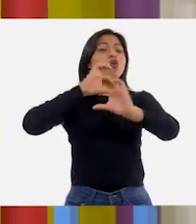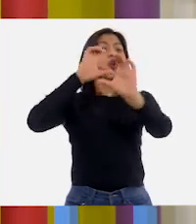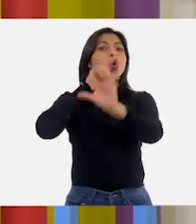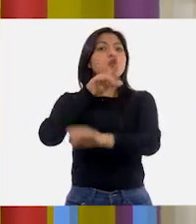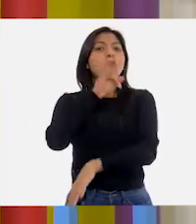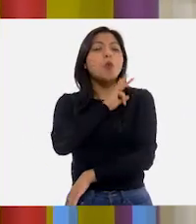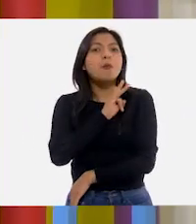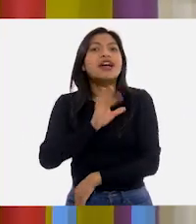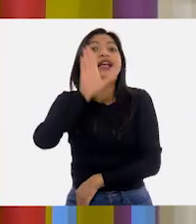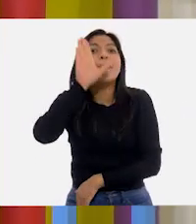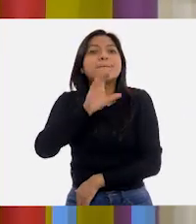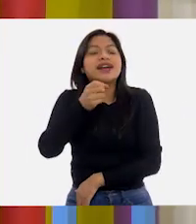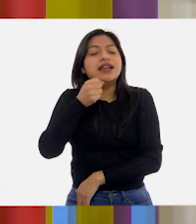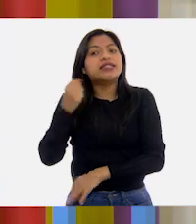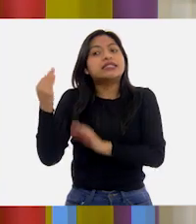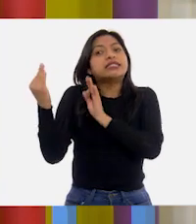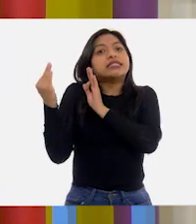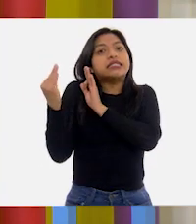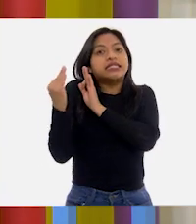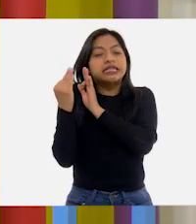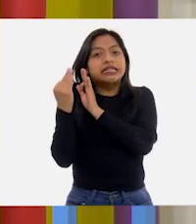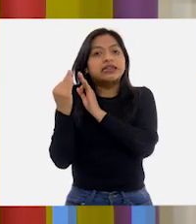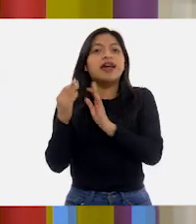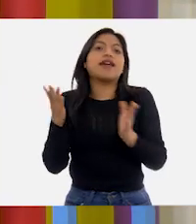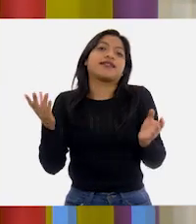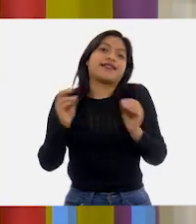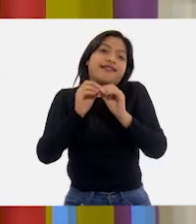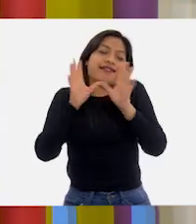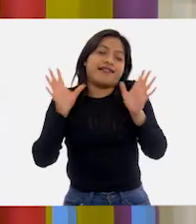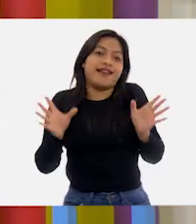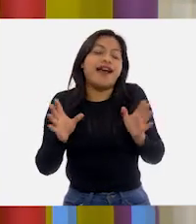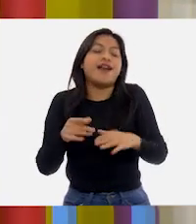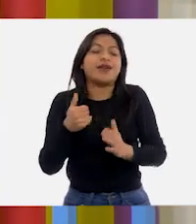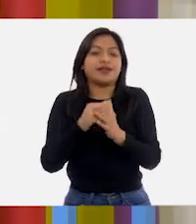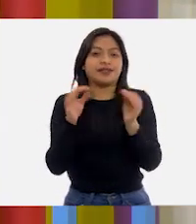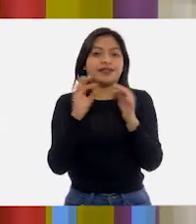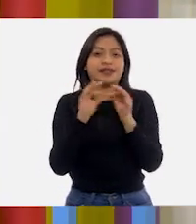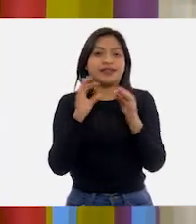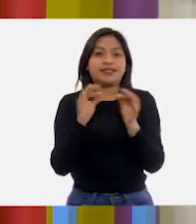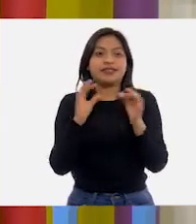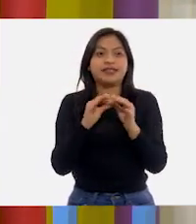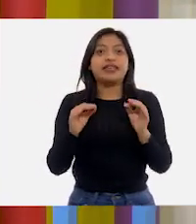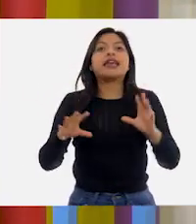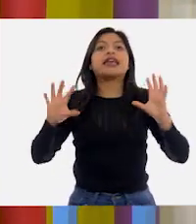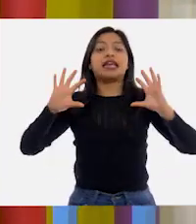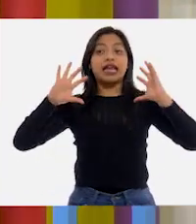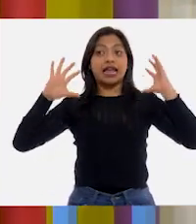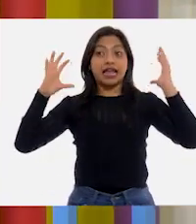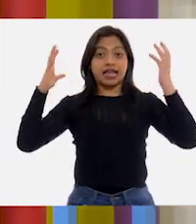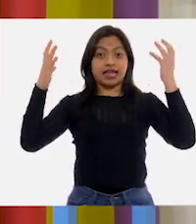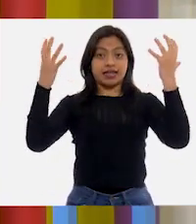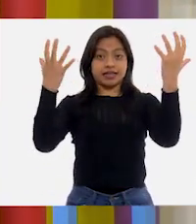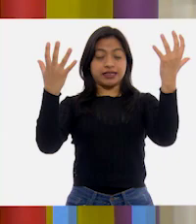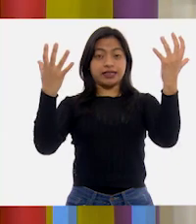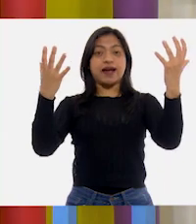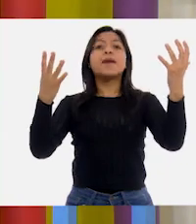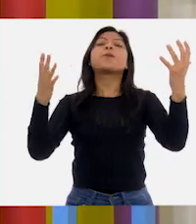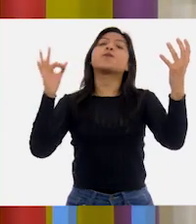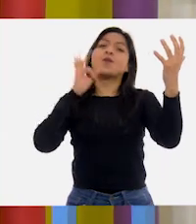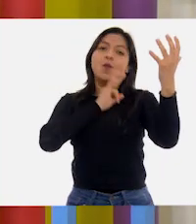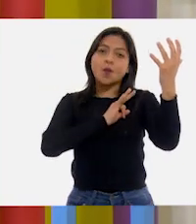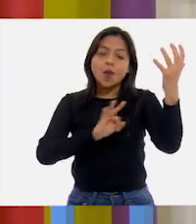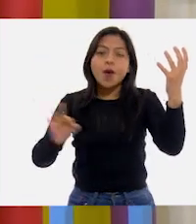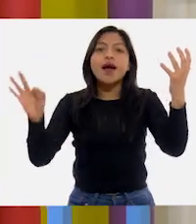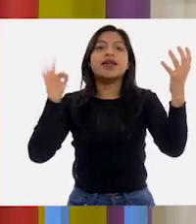escuchar como si lo tuvieras aquí cerca. Claro, también los teatros, hay que comentarlo, están diseñados para que el sonido pueda